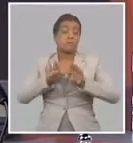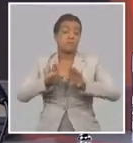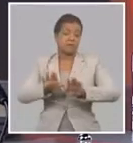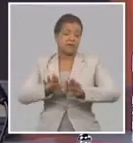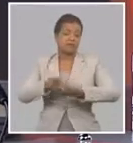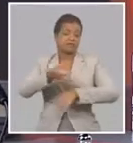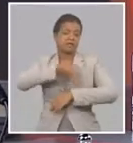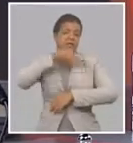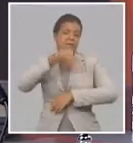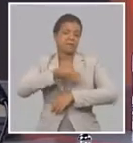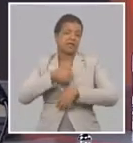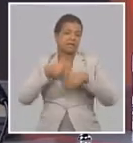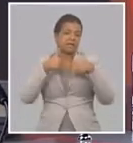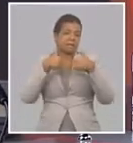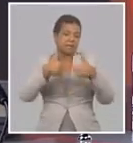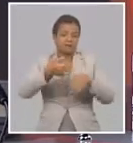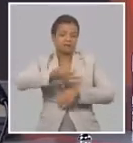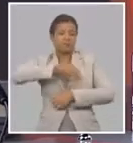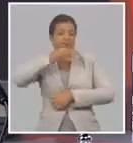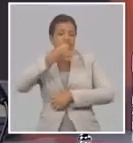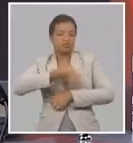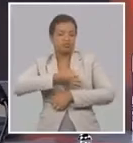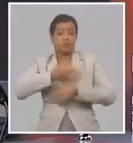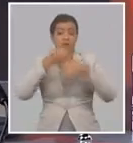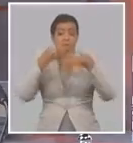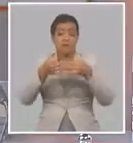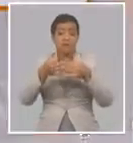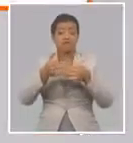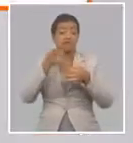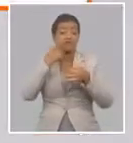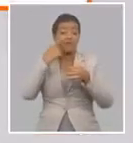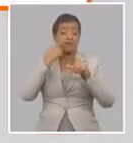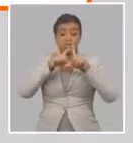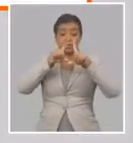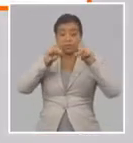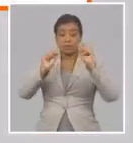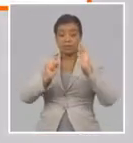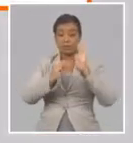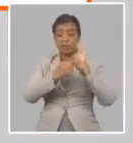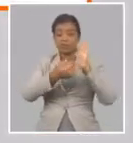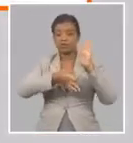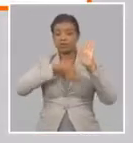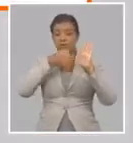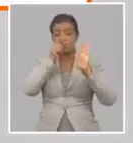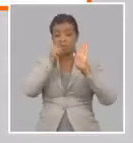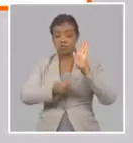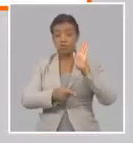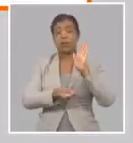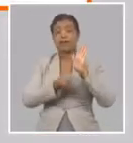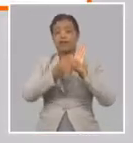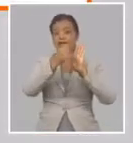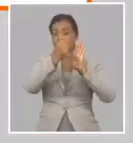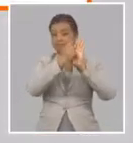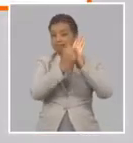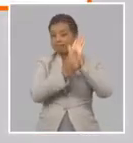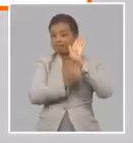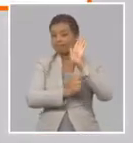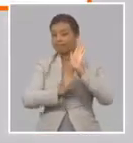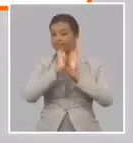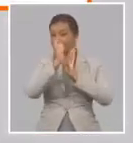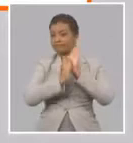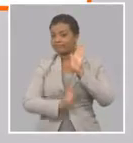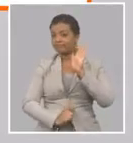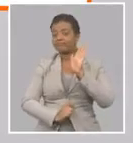esta explicación tiene un acápite donde deja bien claro que el individuo que lo complete a la persona que lo completa está